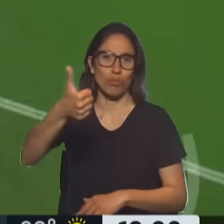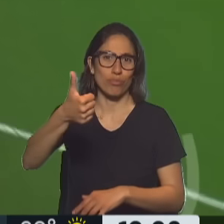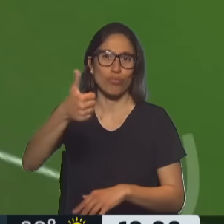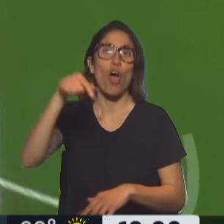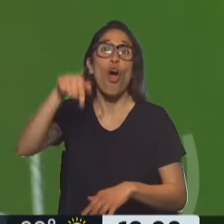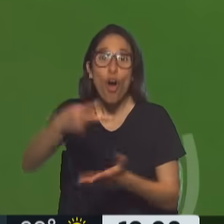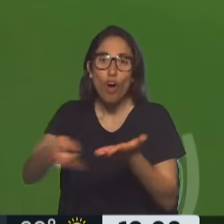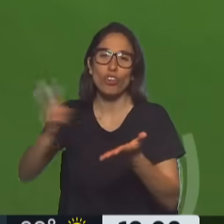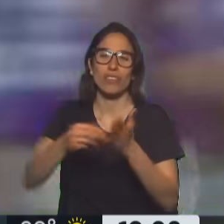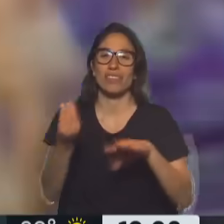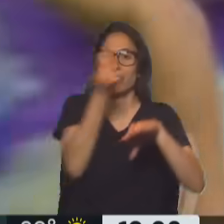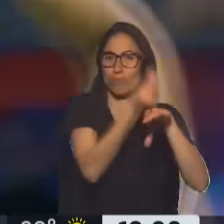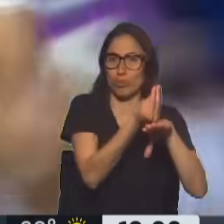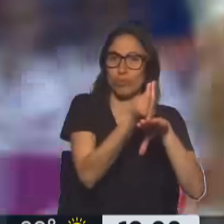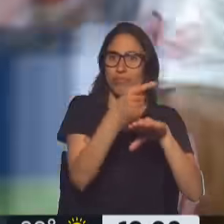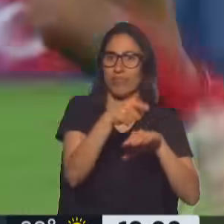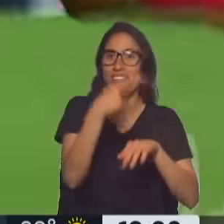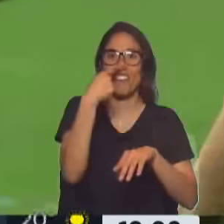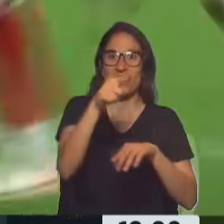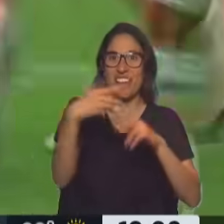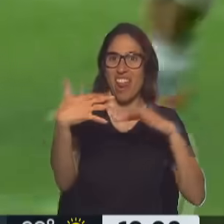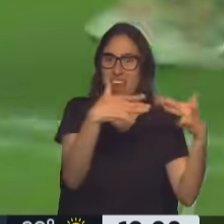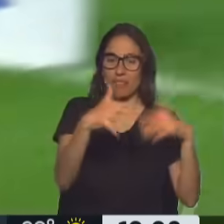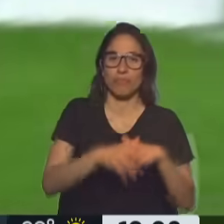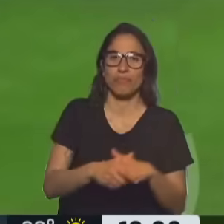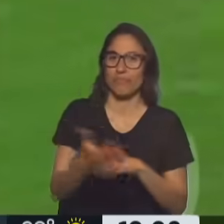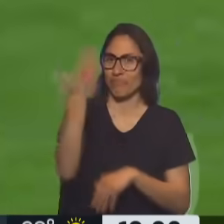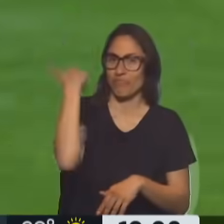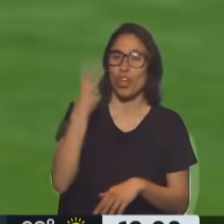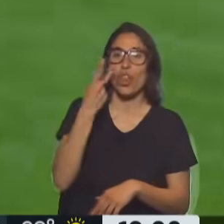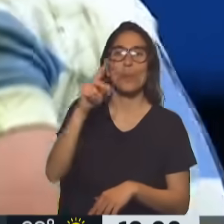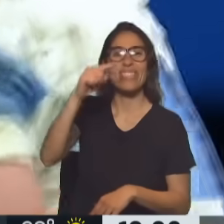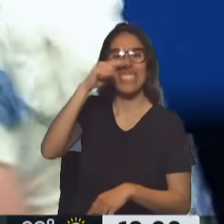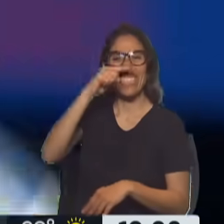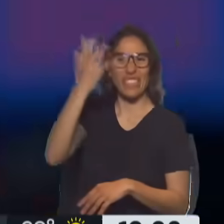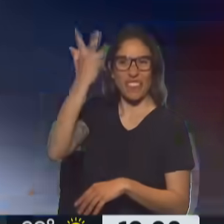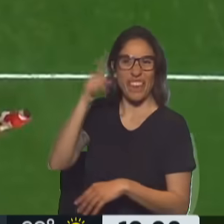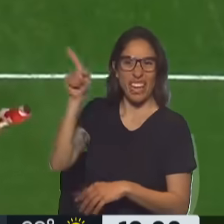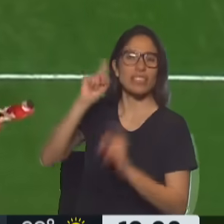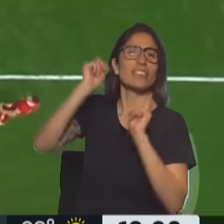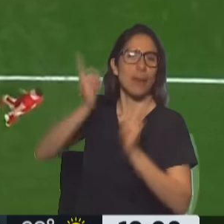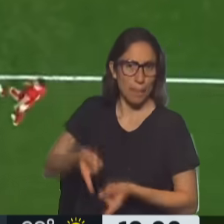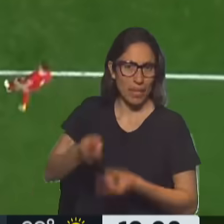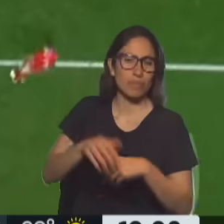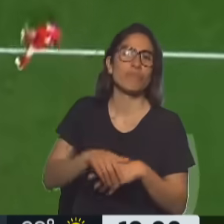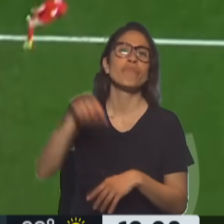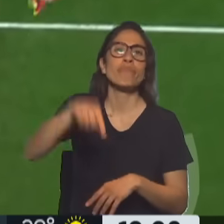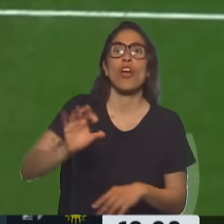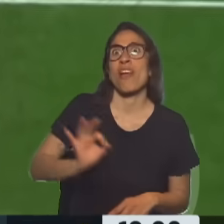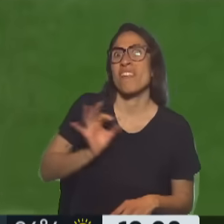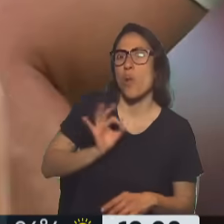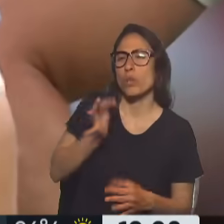pasado en 2007 en el Mundial allí en Francia, para lo que tiene que ver con una evaluación positiva el próximo